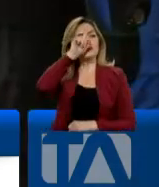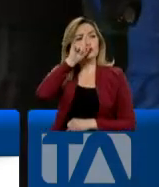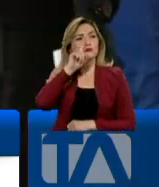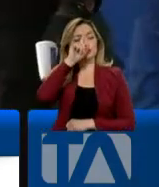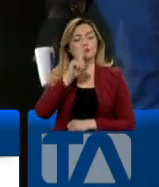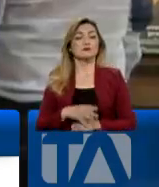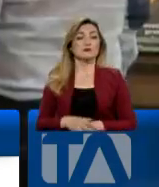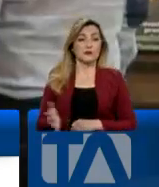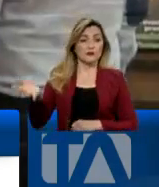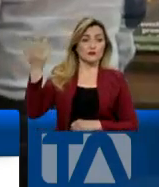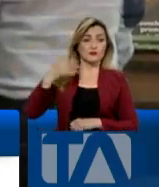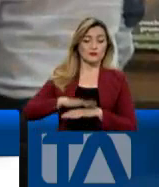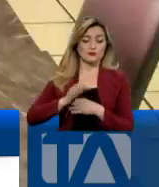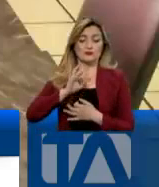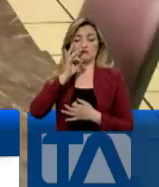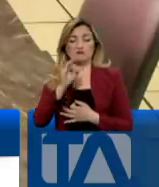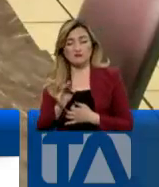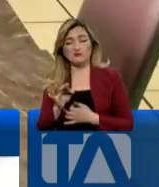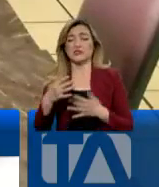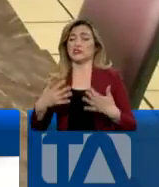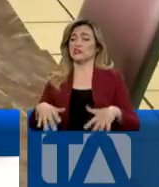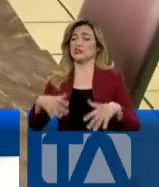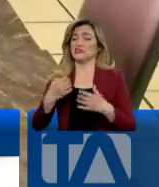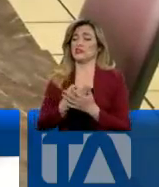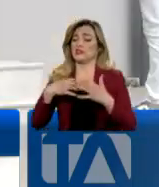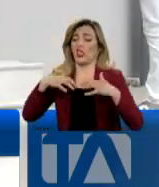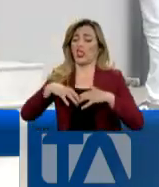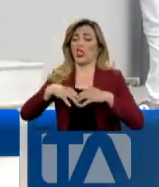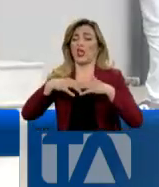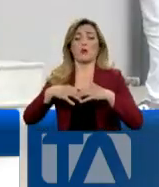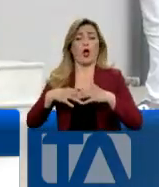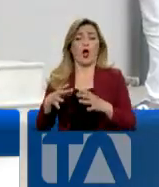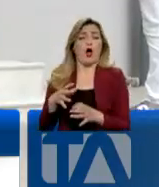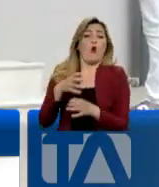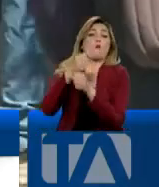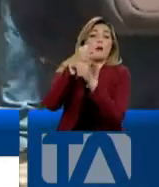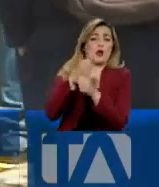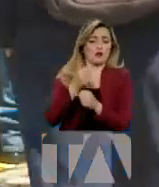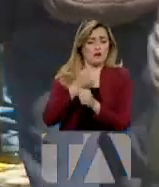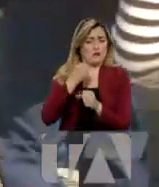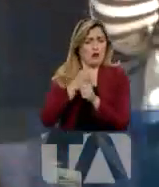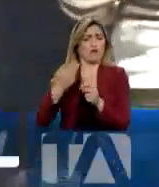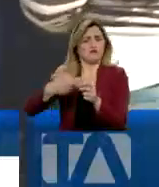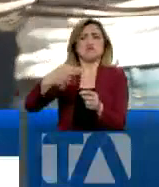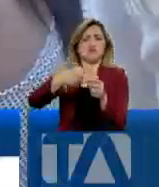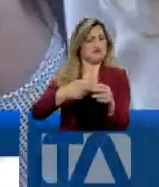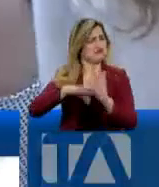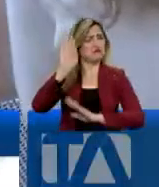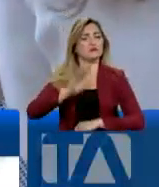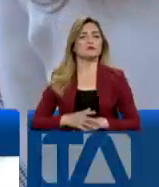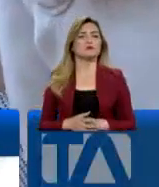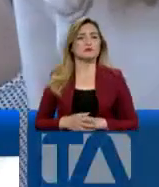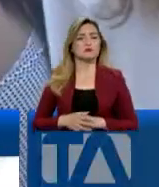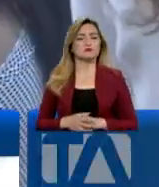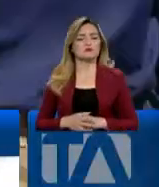los devastadores estragos que provocó la pandemia en la economía nacional. Según revela la última encuesta nacional de empleo, desempleo y subempleo